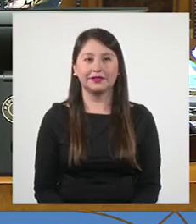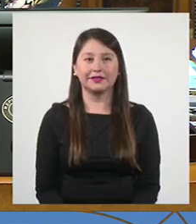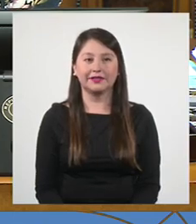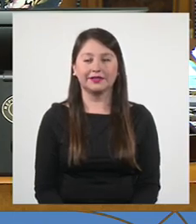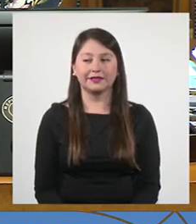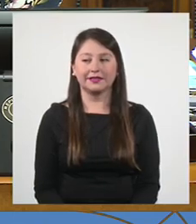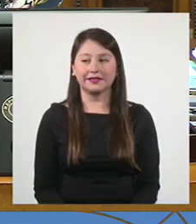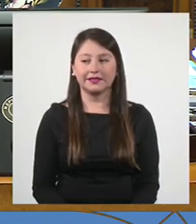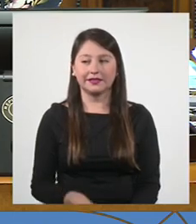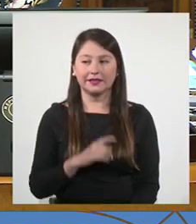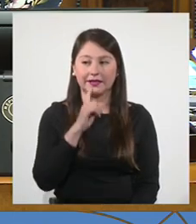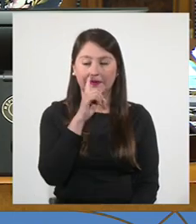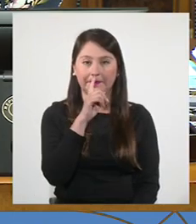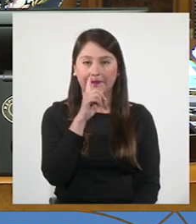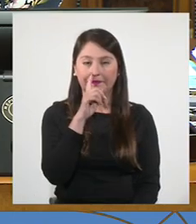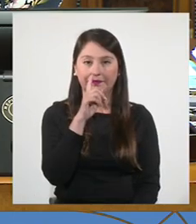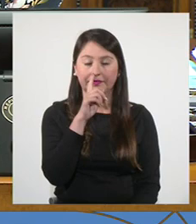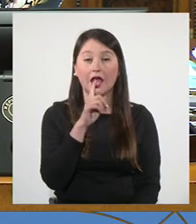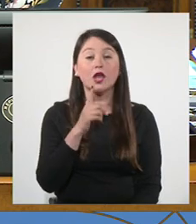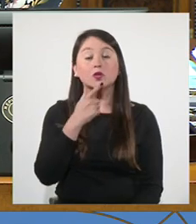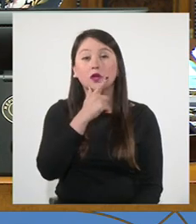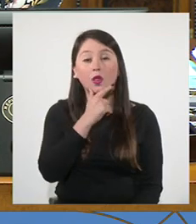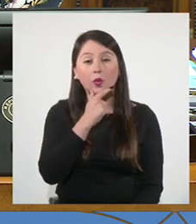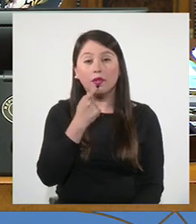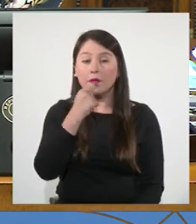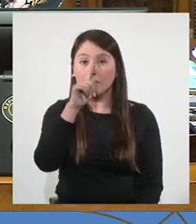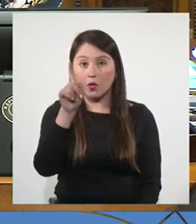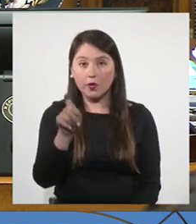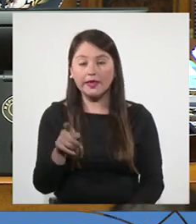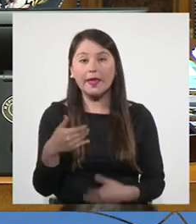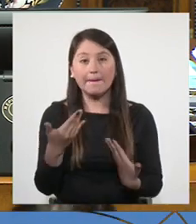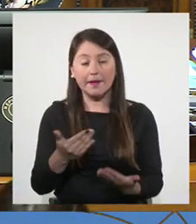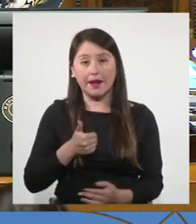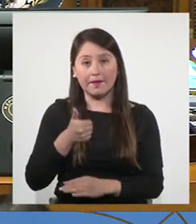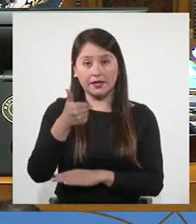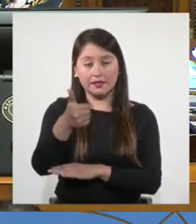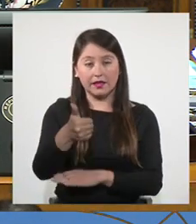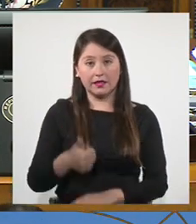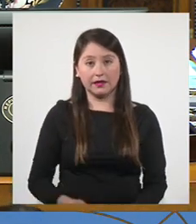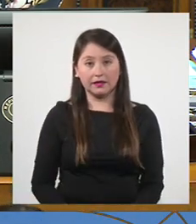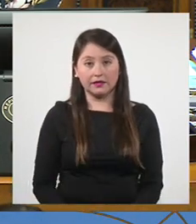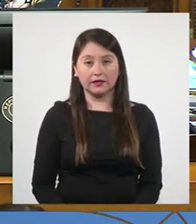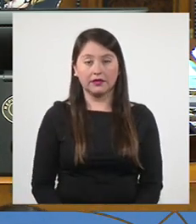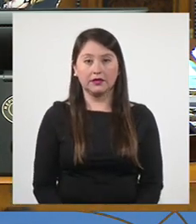¿Es una duda, una consulta para el Ejecutivo?